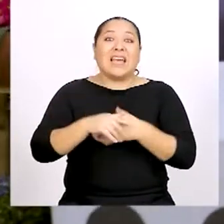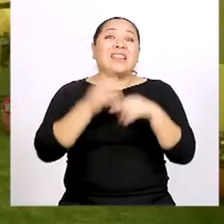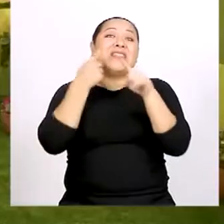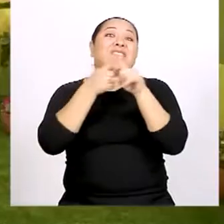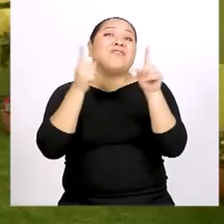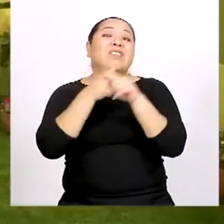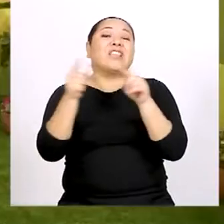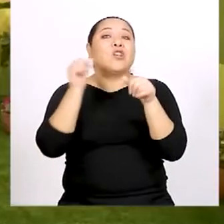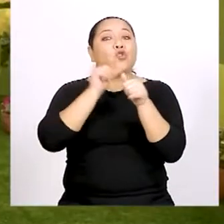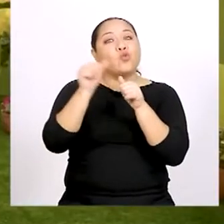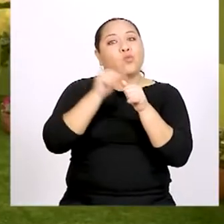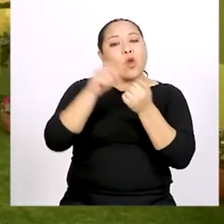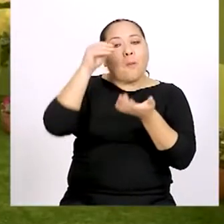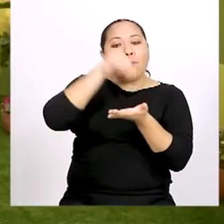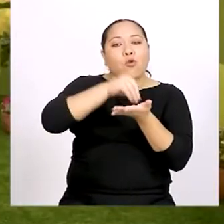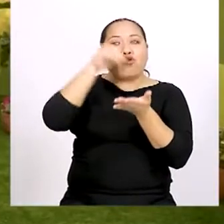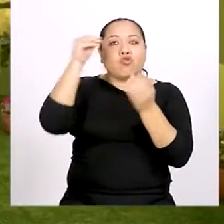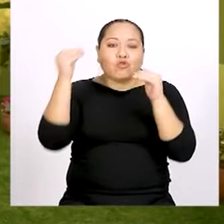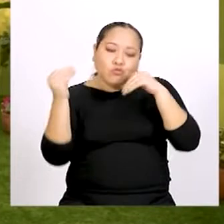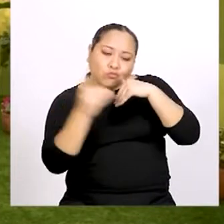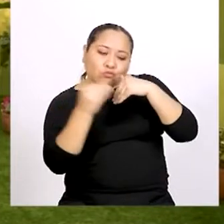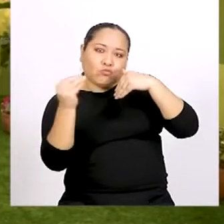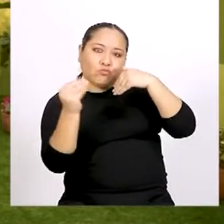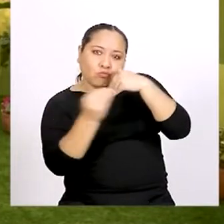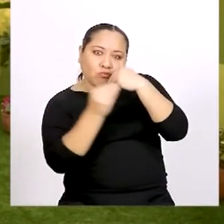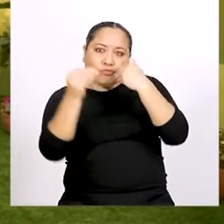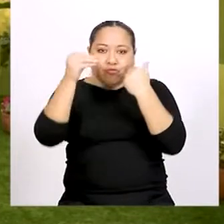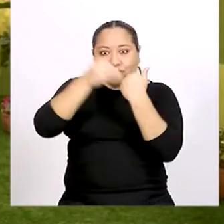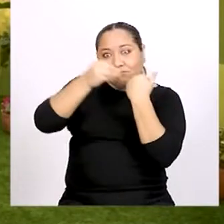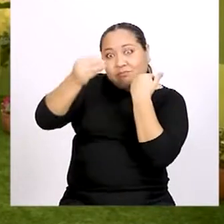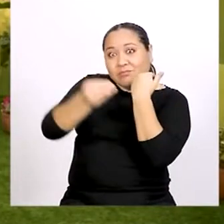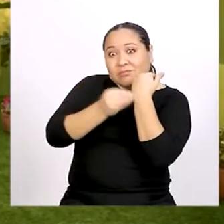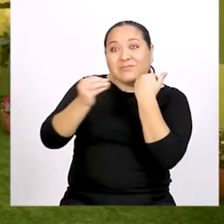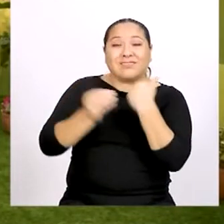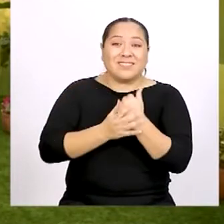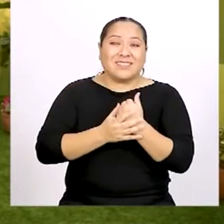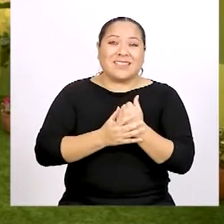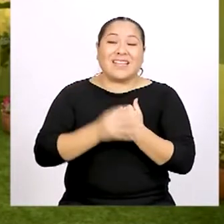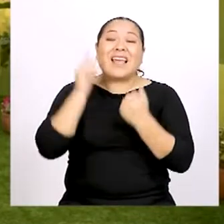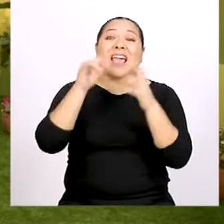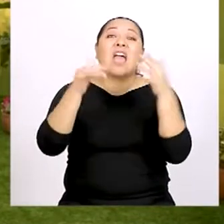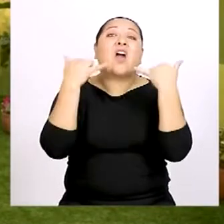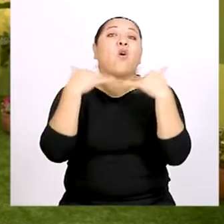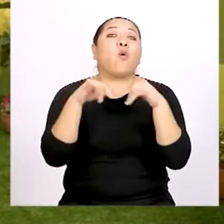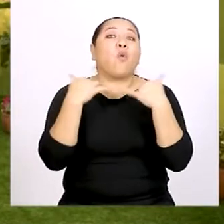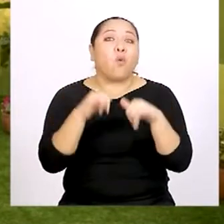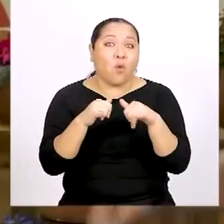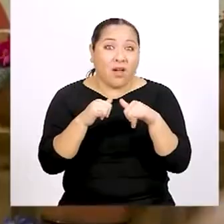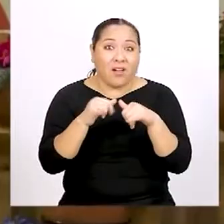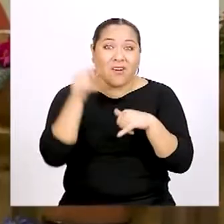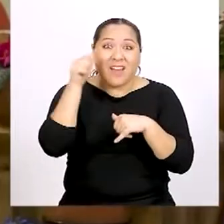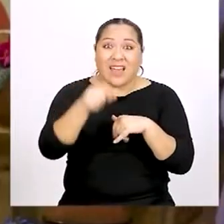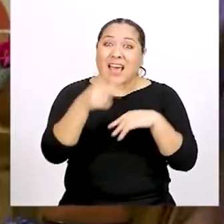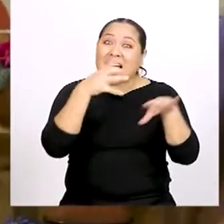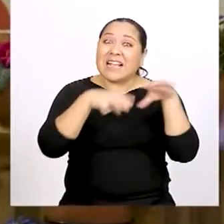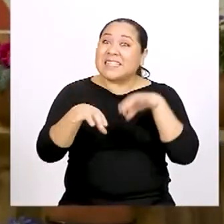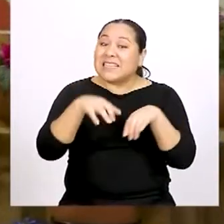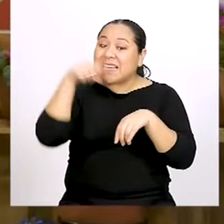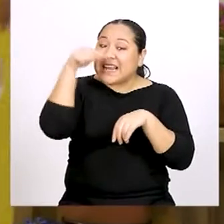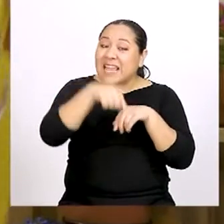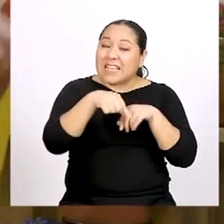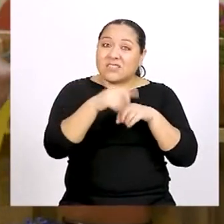dado tiene diferentes cantidades de puntos a cada lado, miren. Uh-huh. El juego consiste